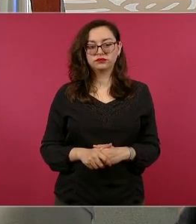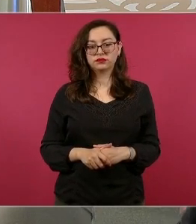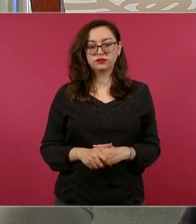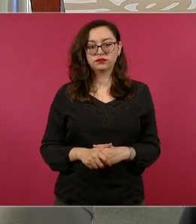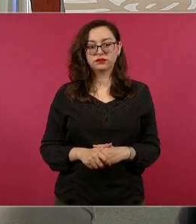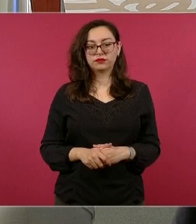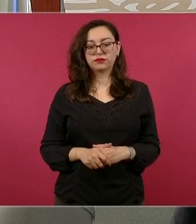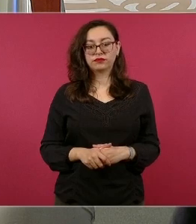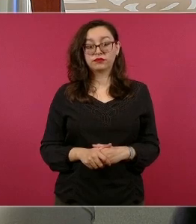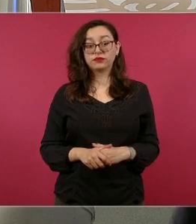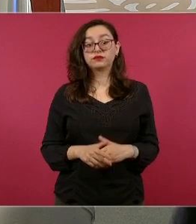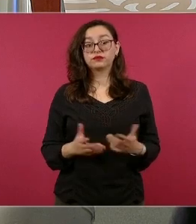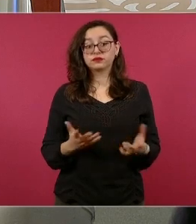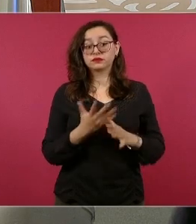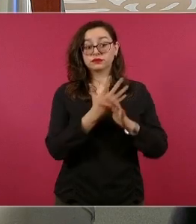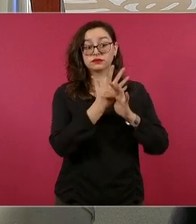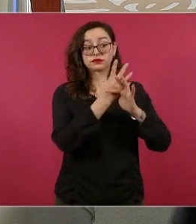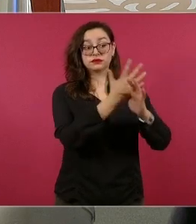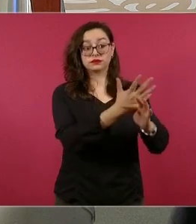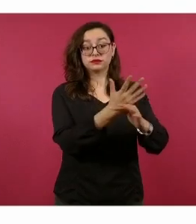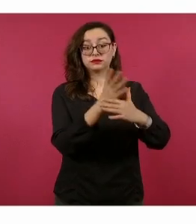De este lado,